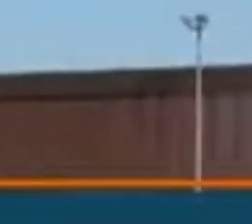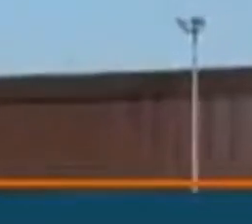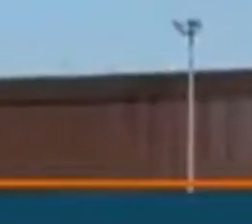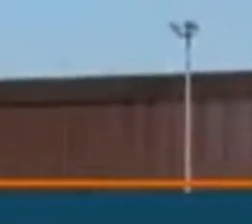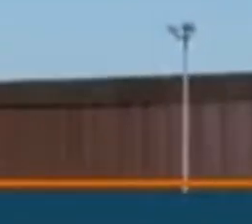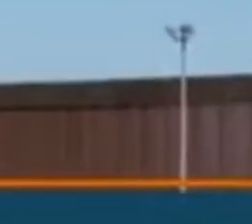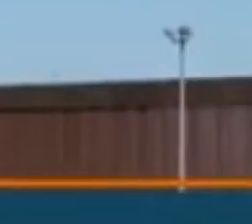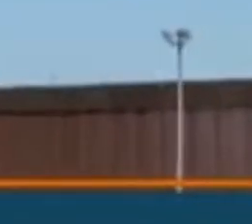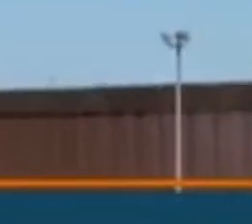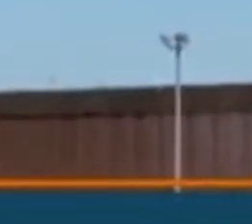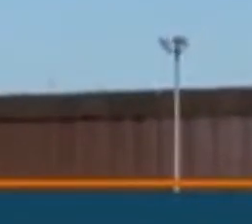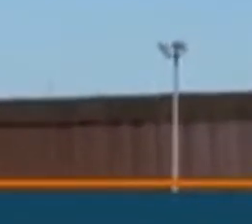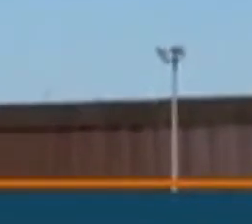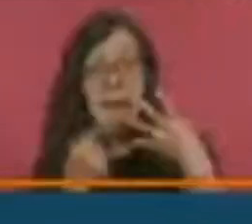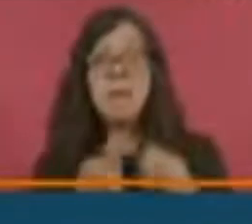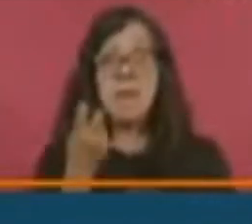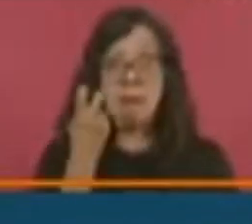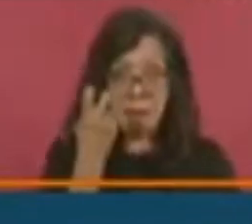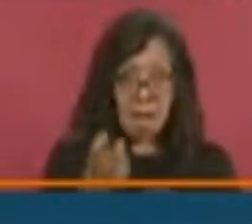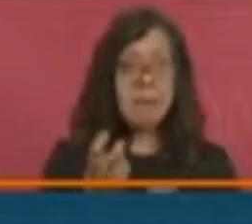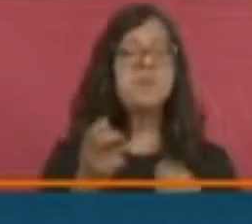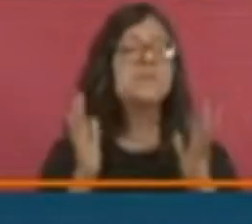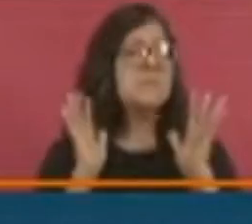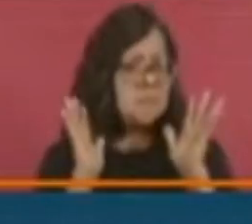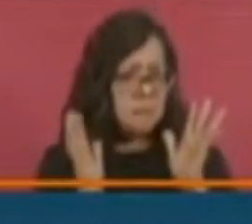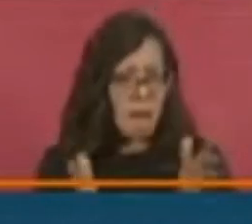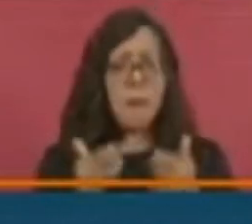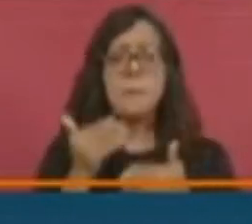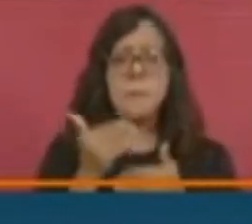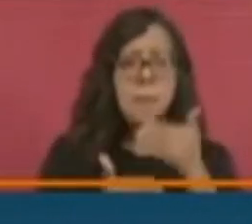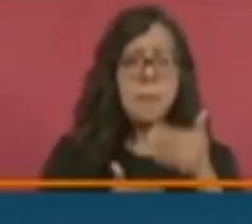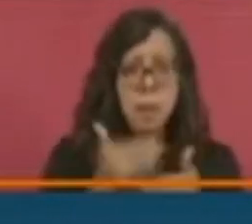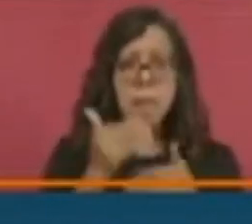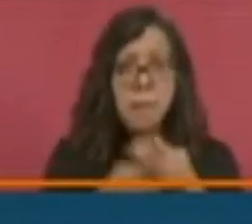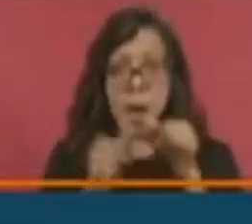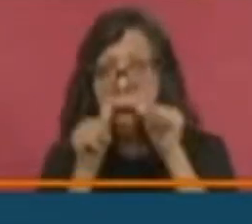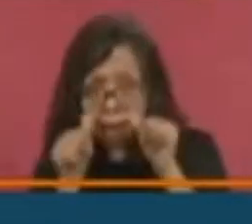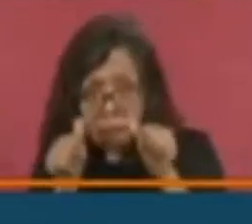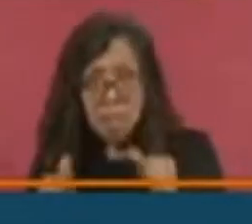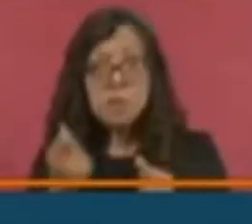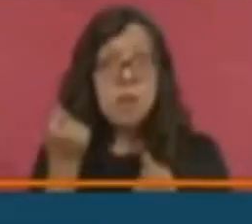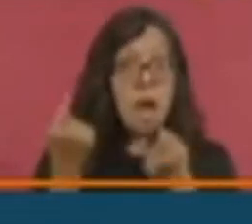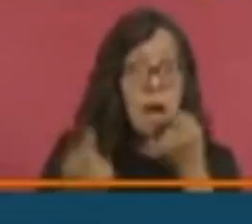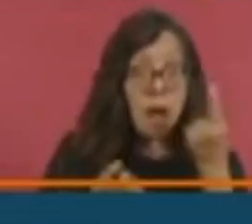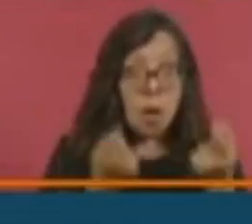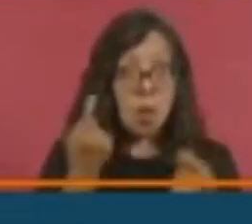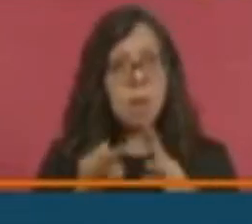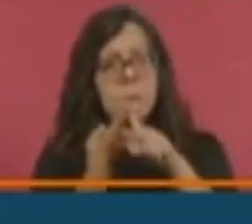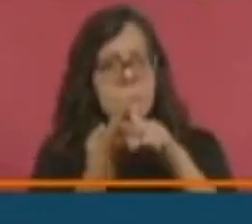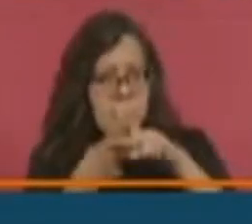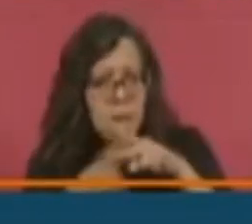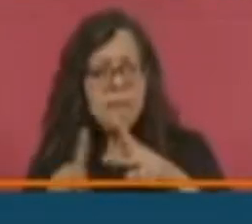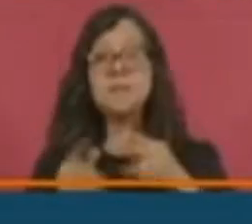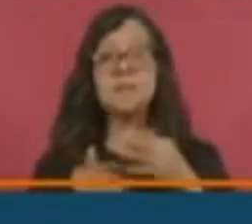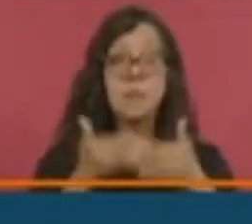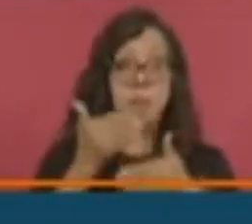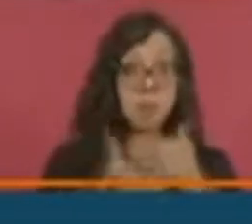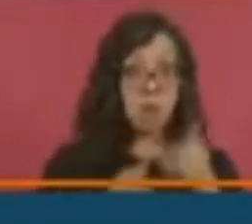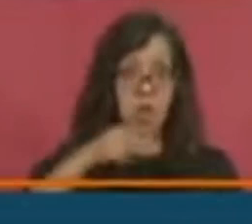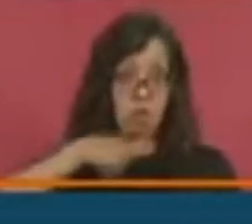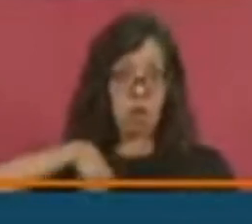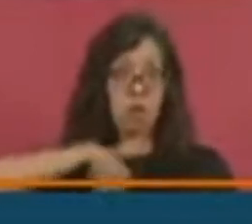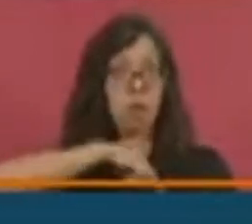la creciente migración y el narcotráfico. Acordamos reforzar el trabajo de prevención del consumo de drogas sintéticas,